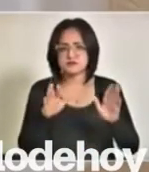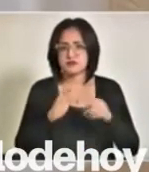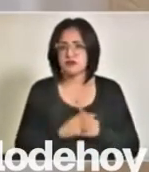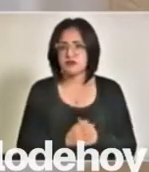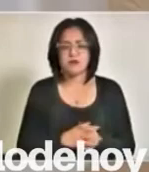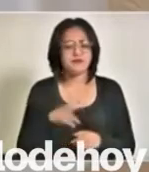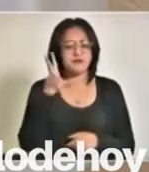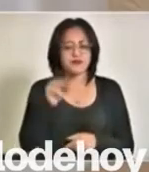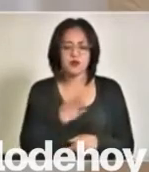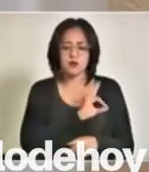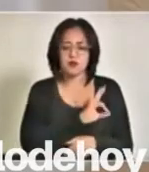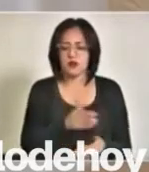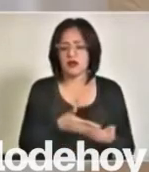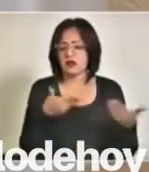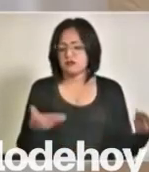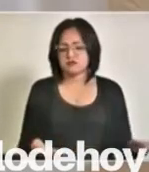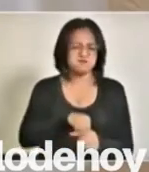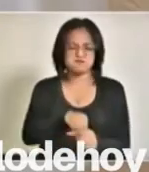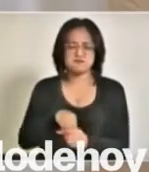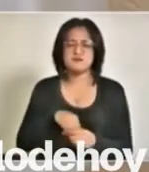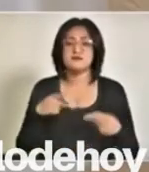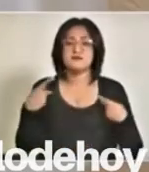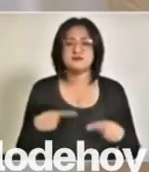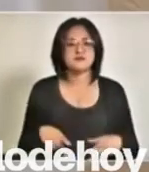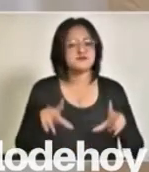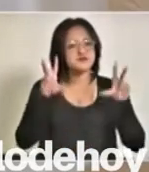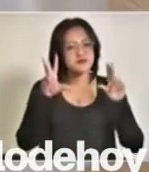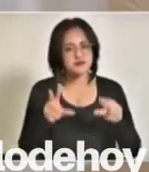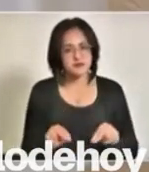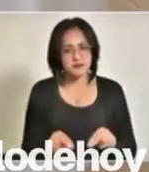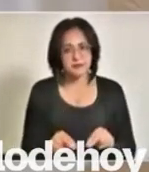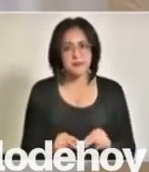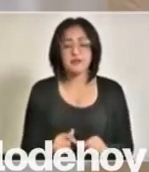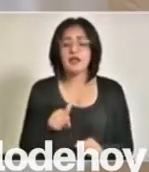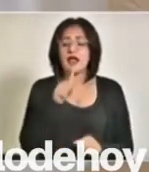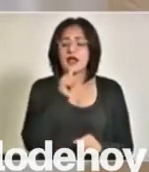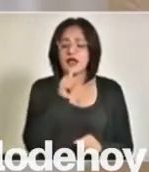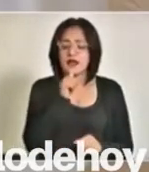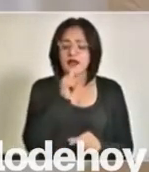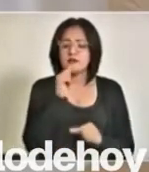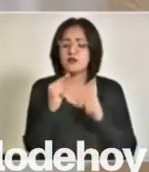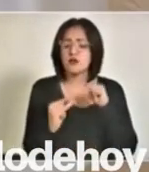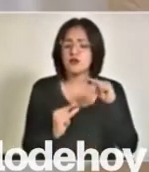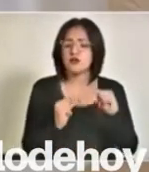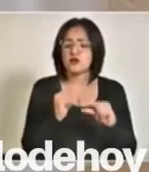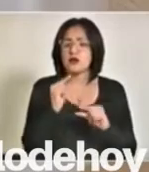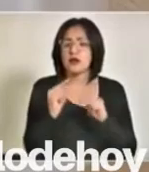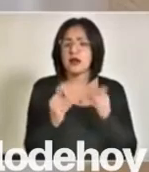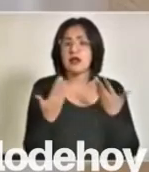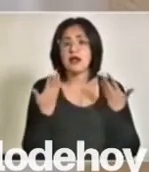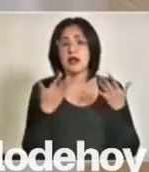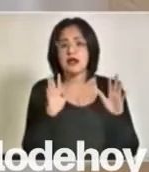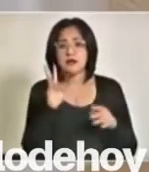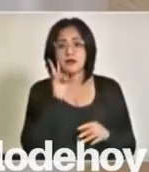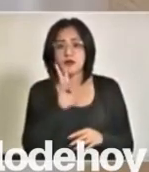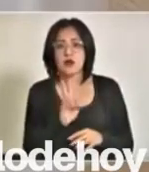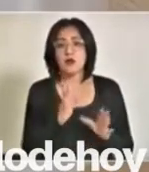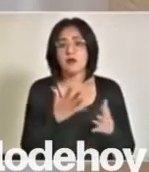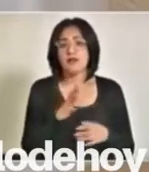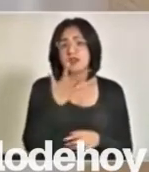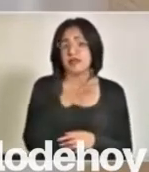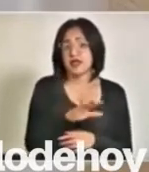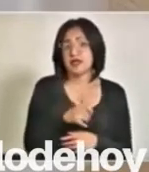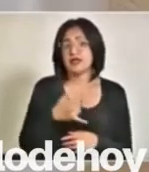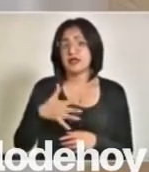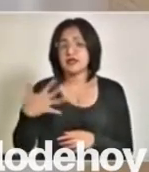o sea no es posible pues apenas vamos a ver cuando llegue entre 10 y